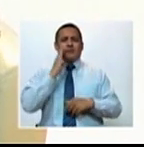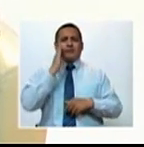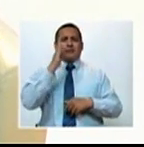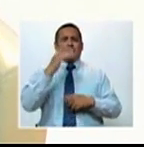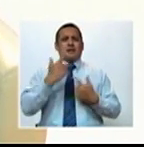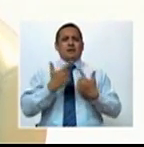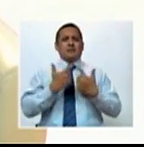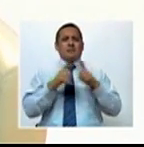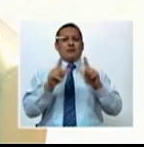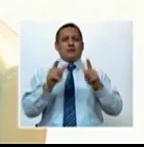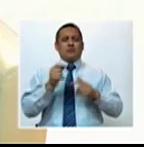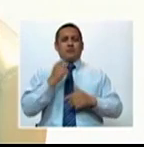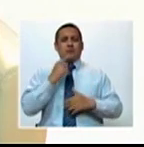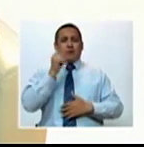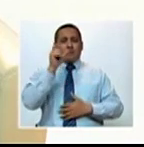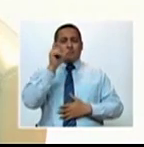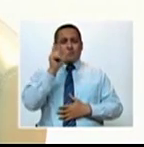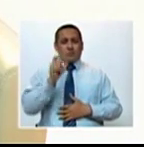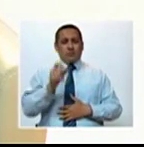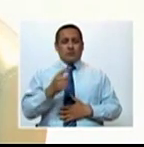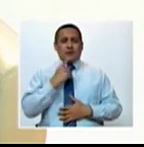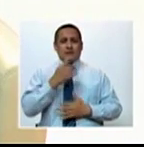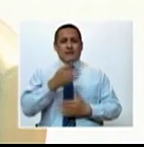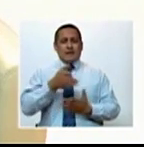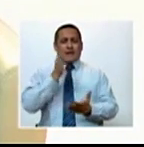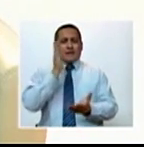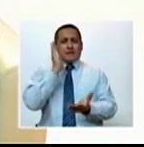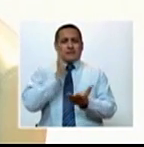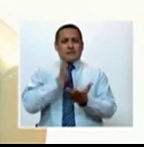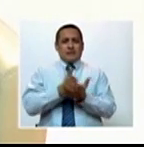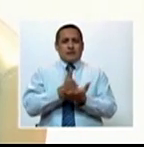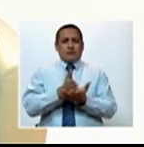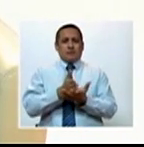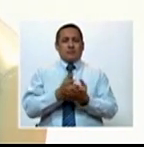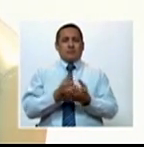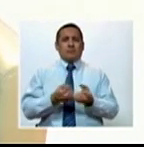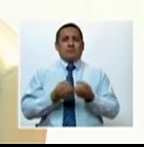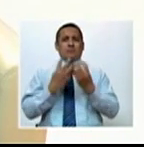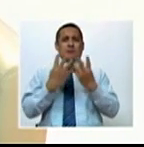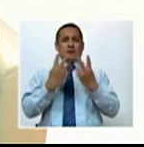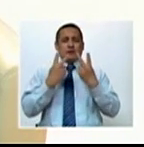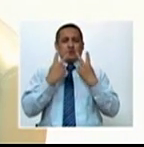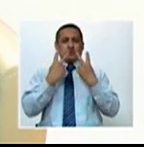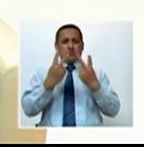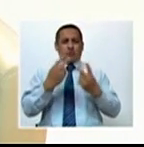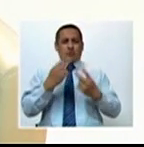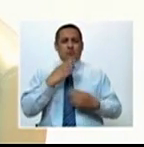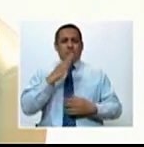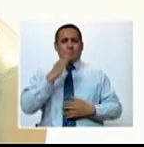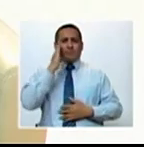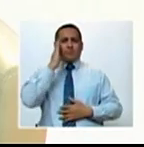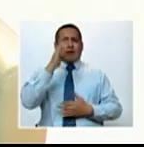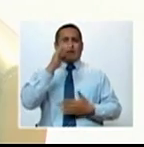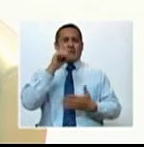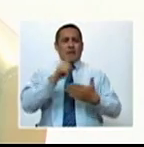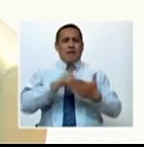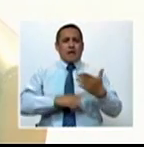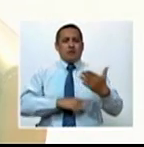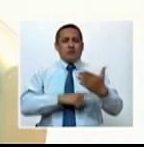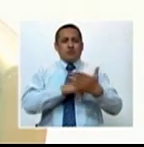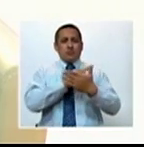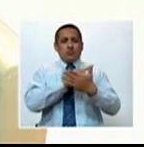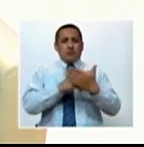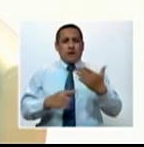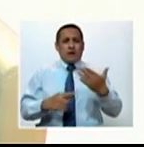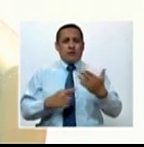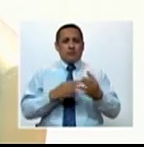una persona que se encuentra condenada, dice, bueno, declaramos nula la